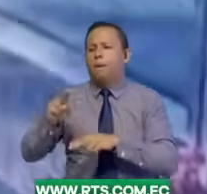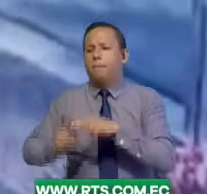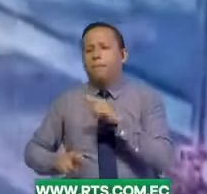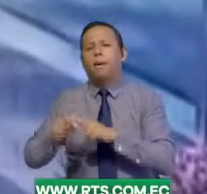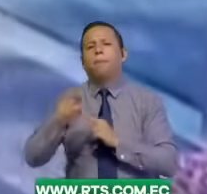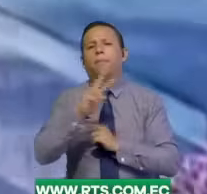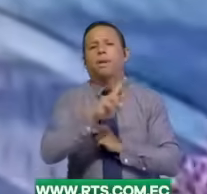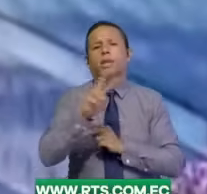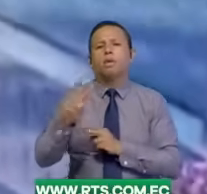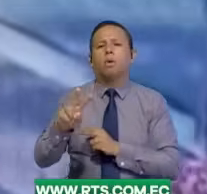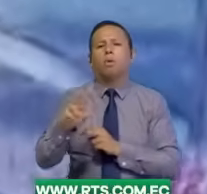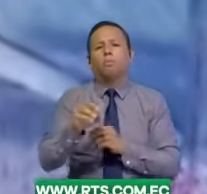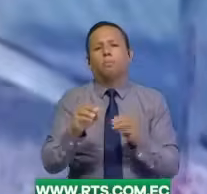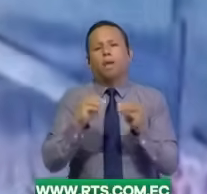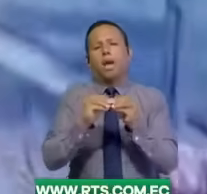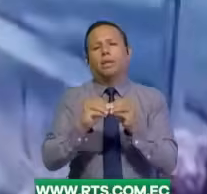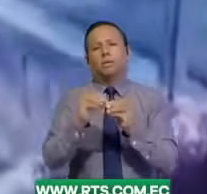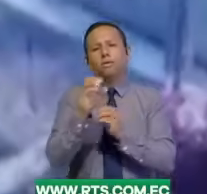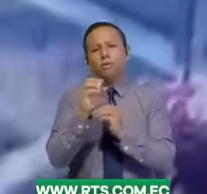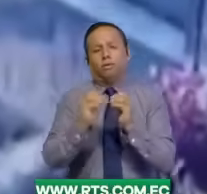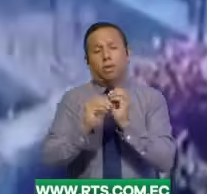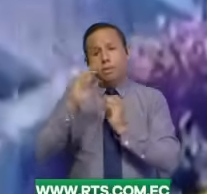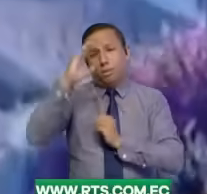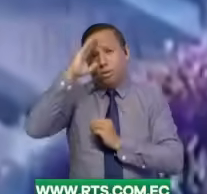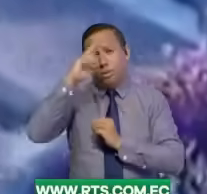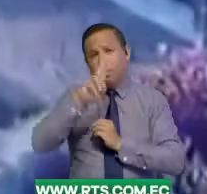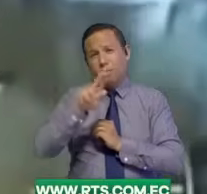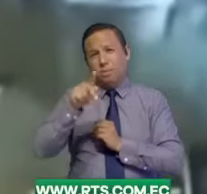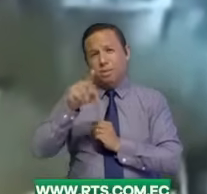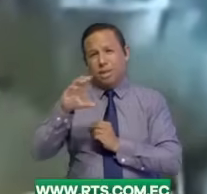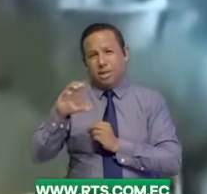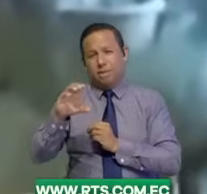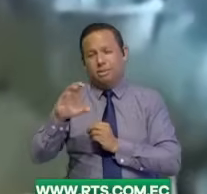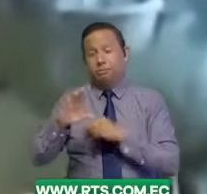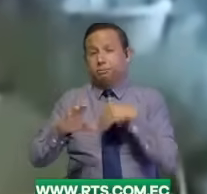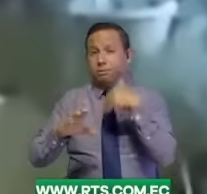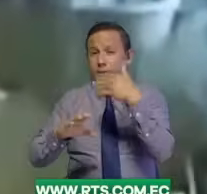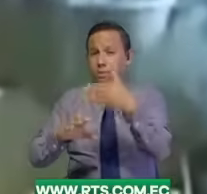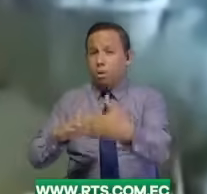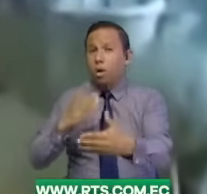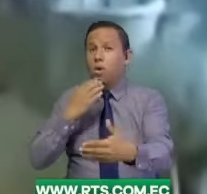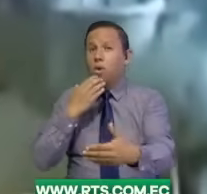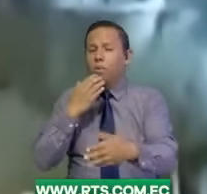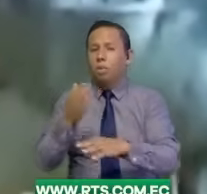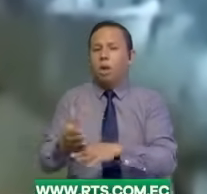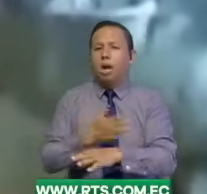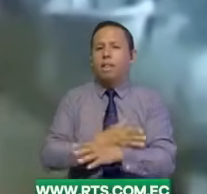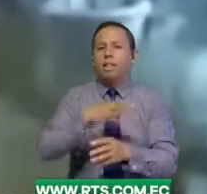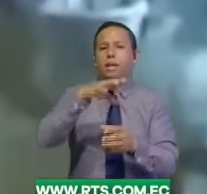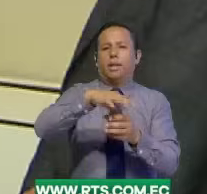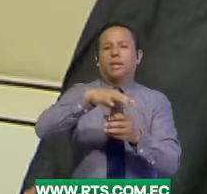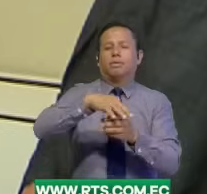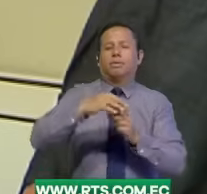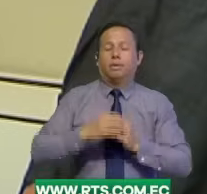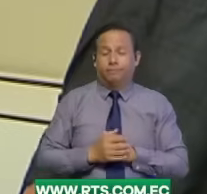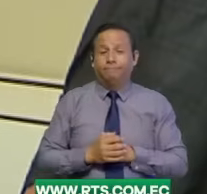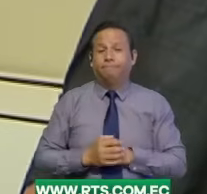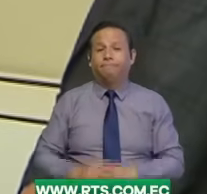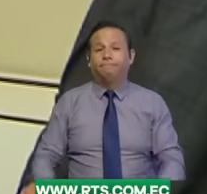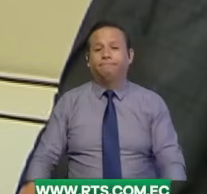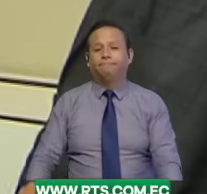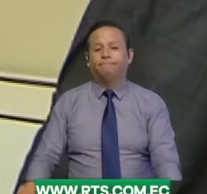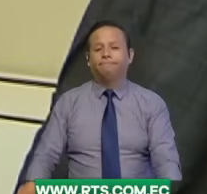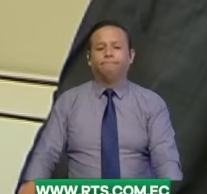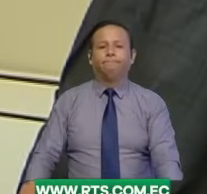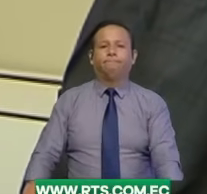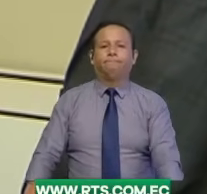intermedias a nivel nacional antes de que empiecen las próximas elecciones, informó